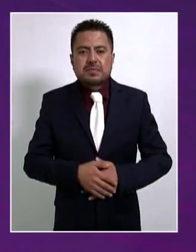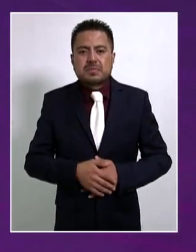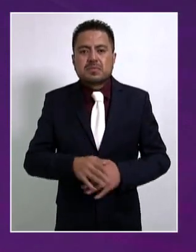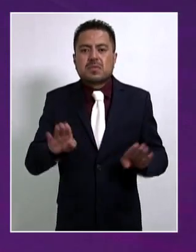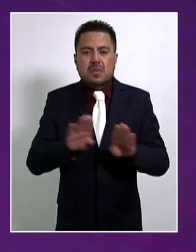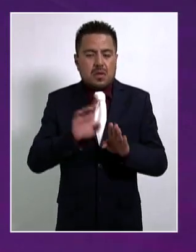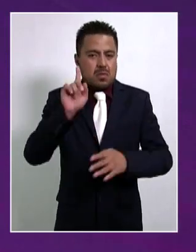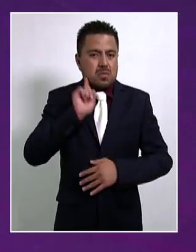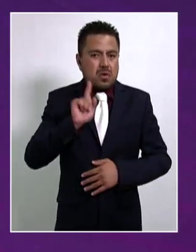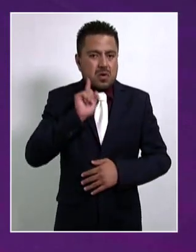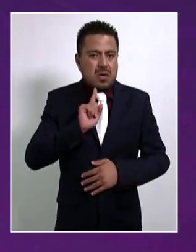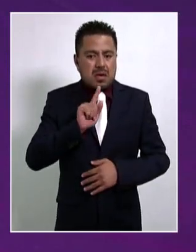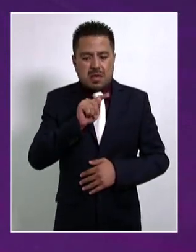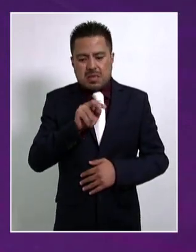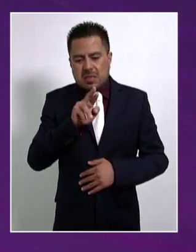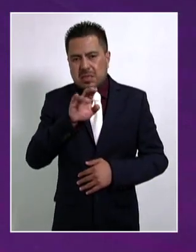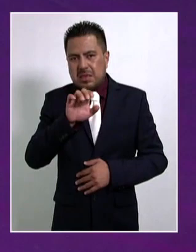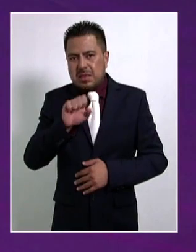como mujer trans,